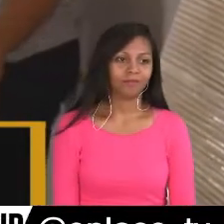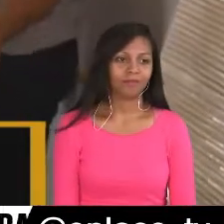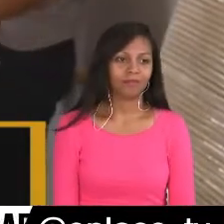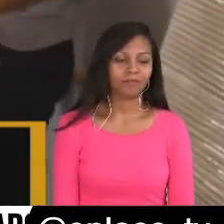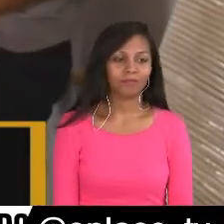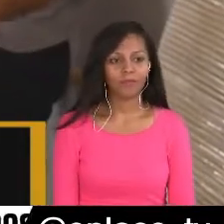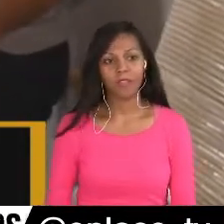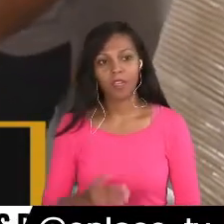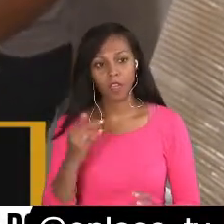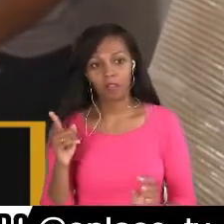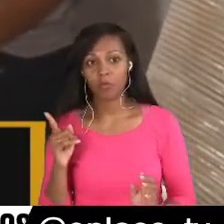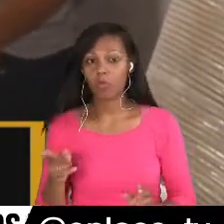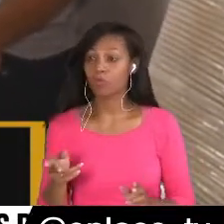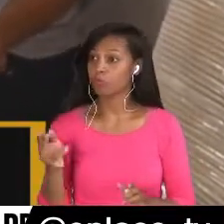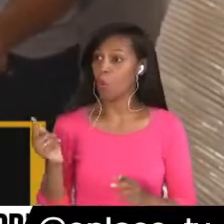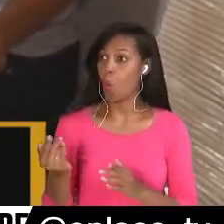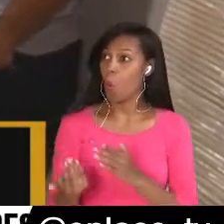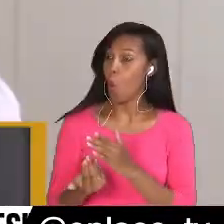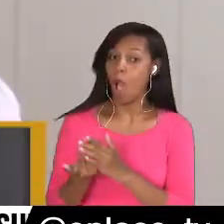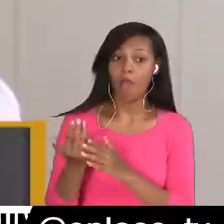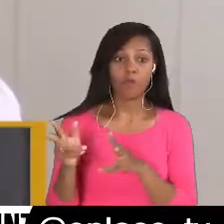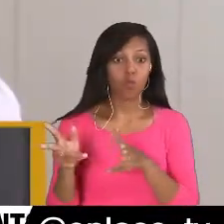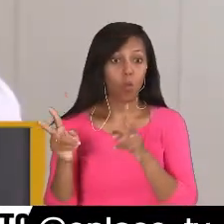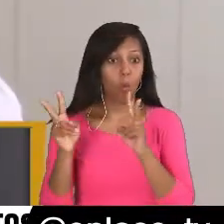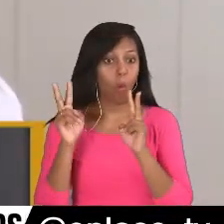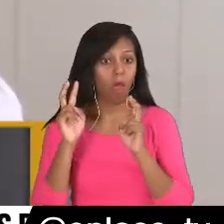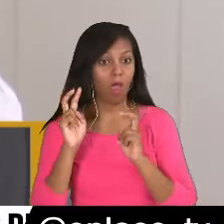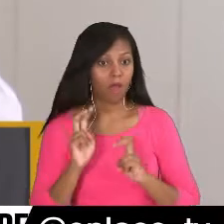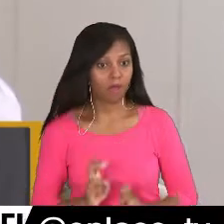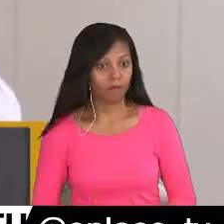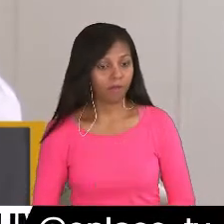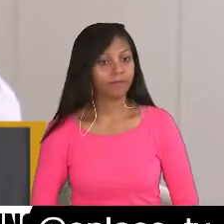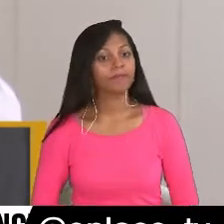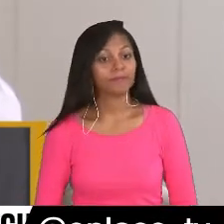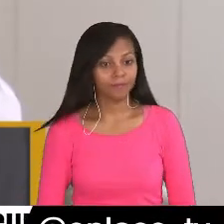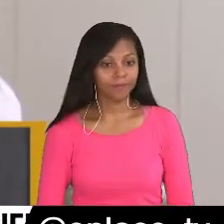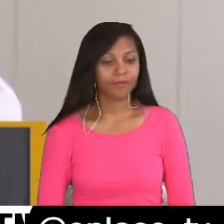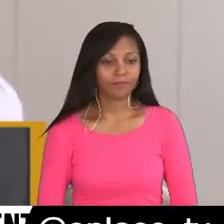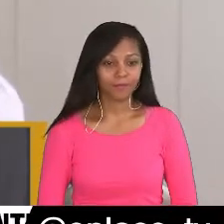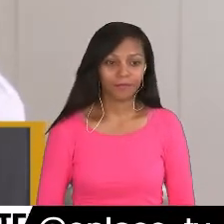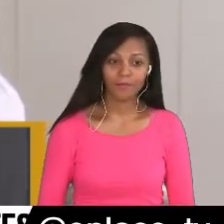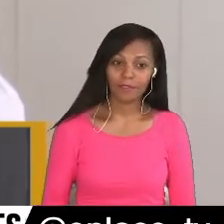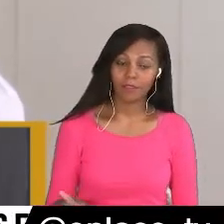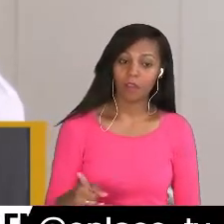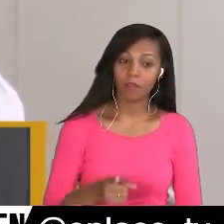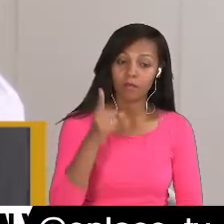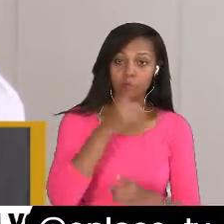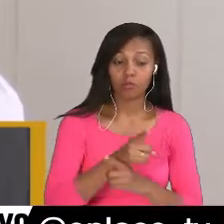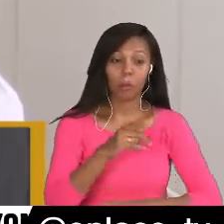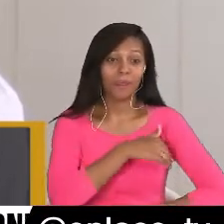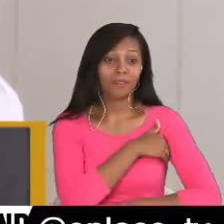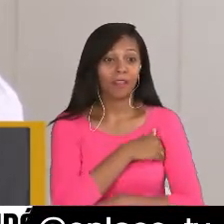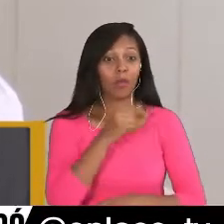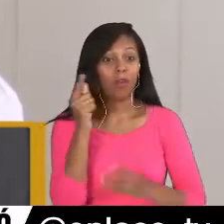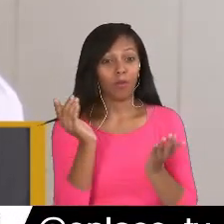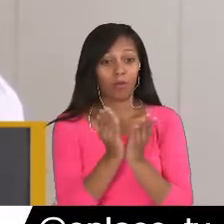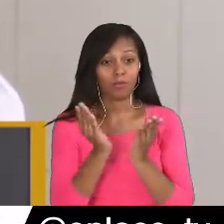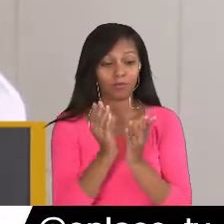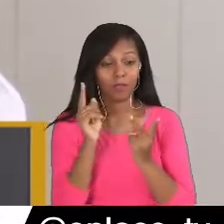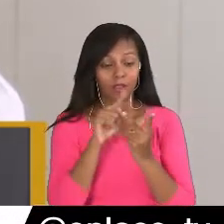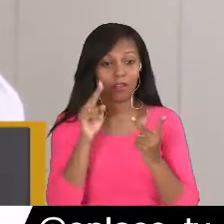digo, nueva, pero de todas maneras, para poder cumplir con lo requerido por el Ministerio de Educación Nacional y el Ministerio de